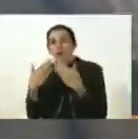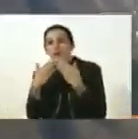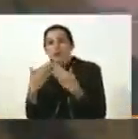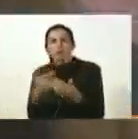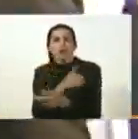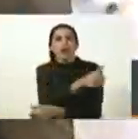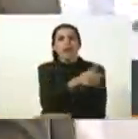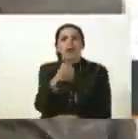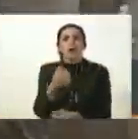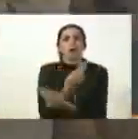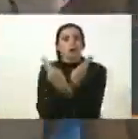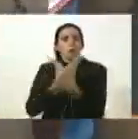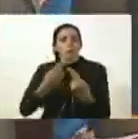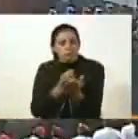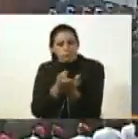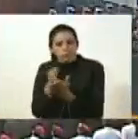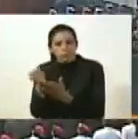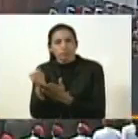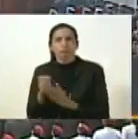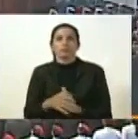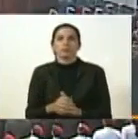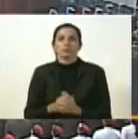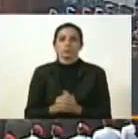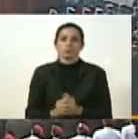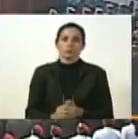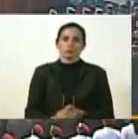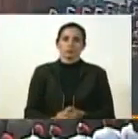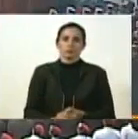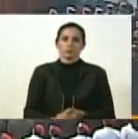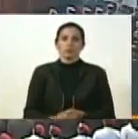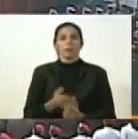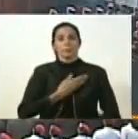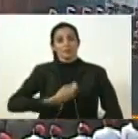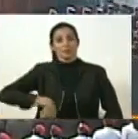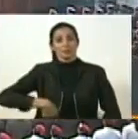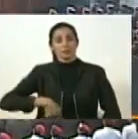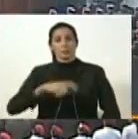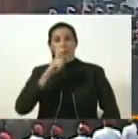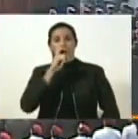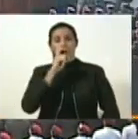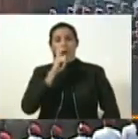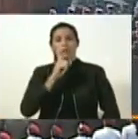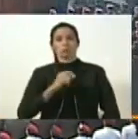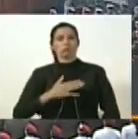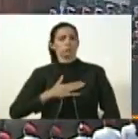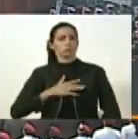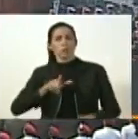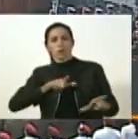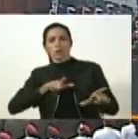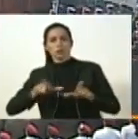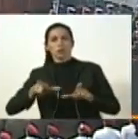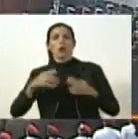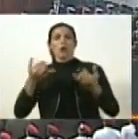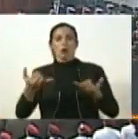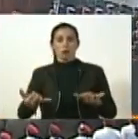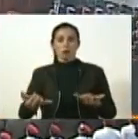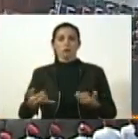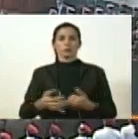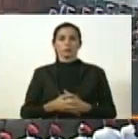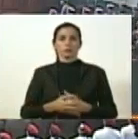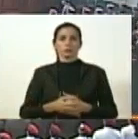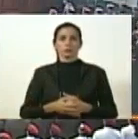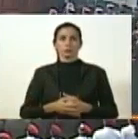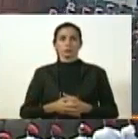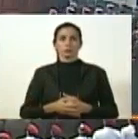y compromiso de estos hombres. Ya el jefe de Estado venezolano está dispuesto en este